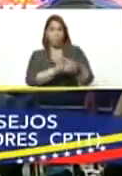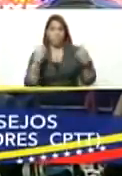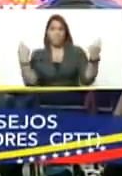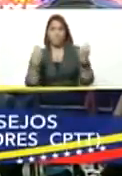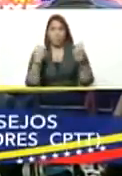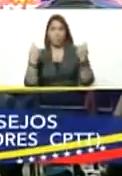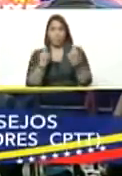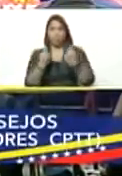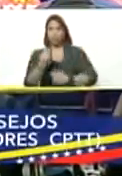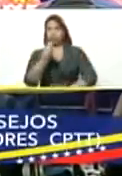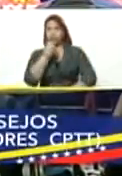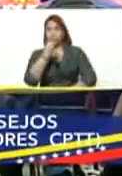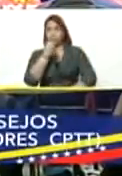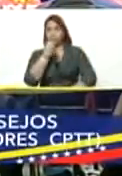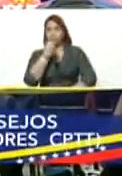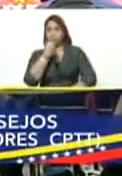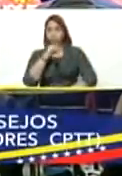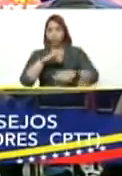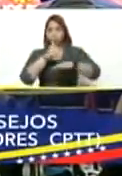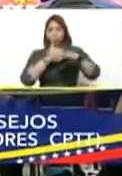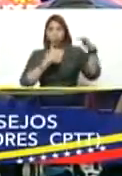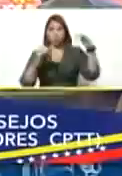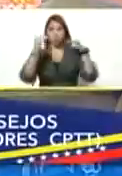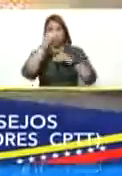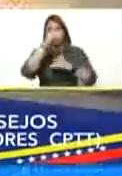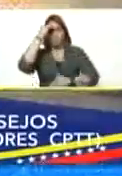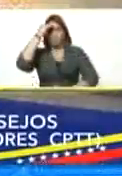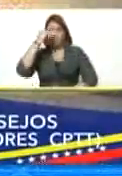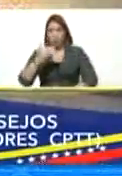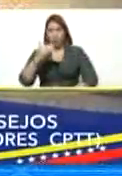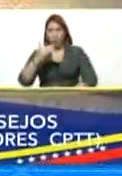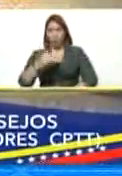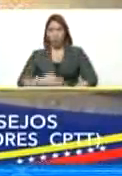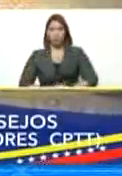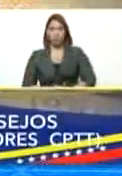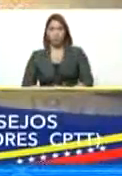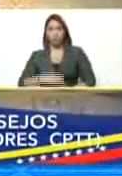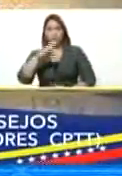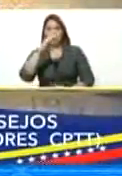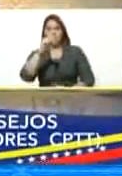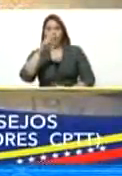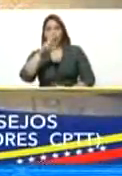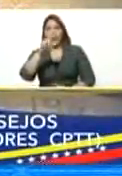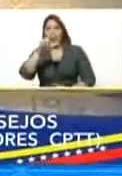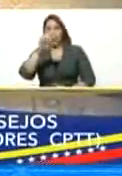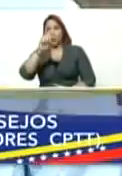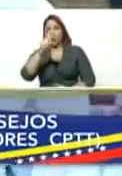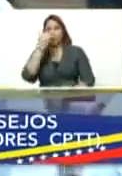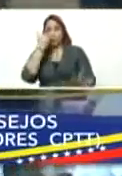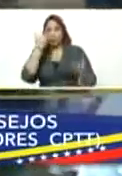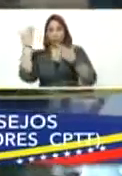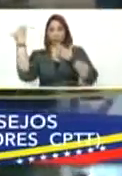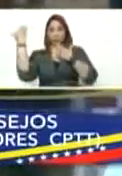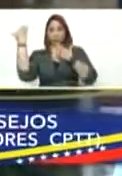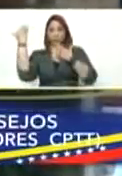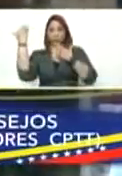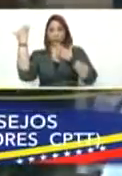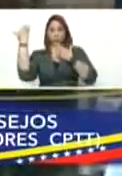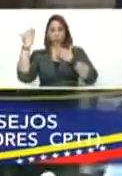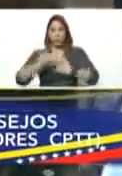para la Alimentación, Mayor General Miliciano, Carlos Leal Tellería.